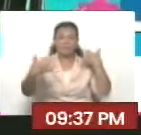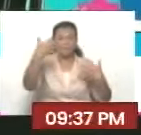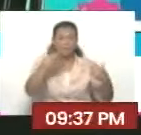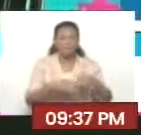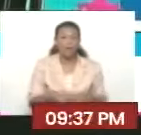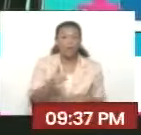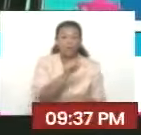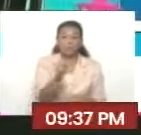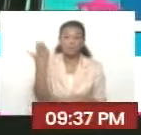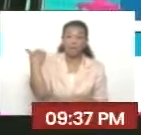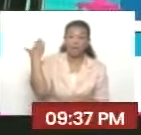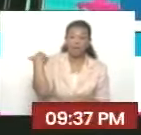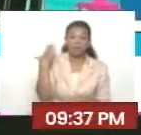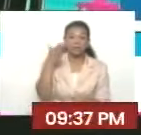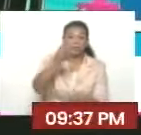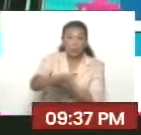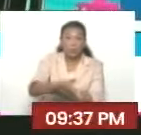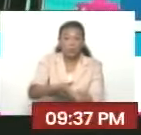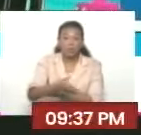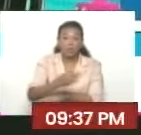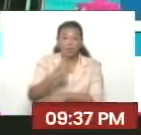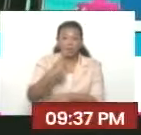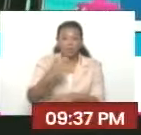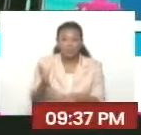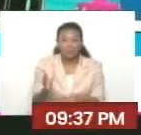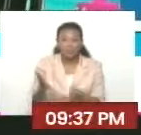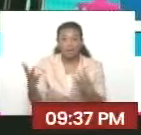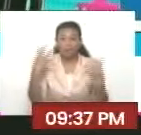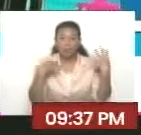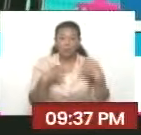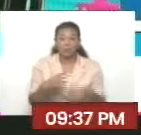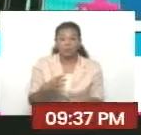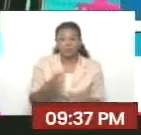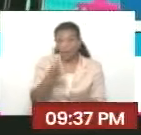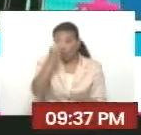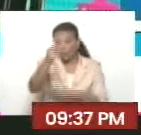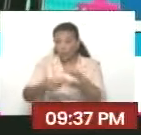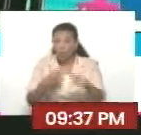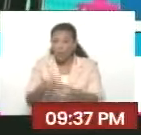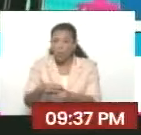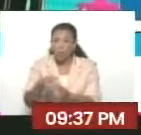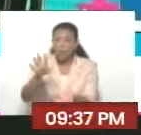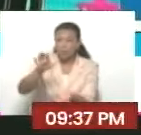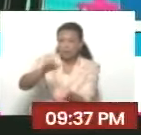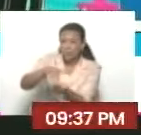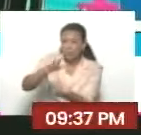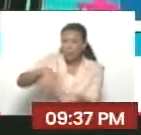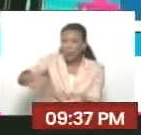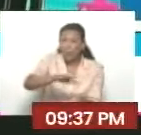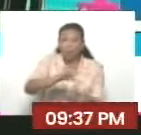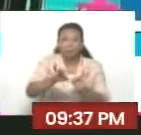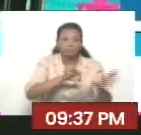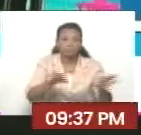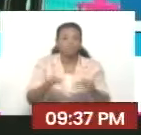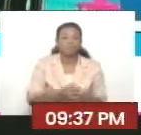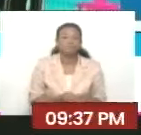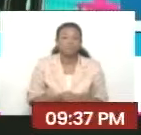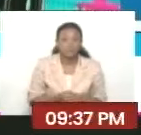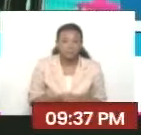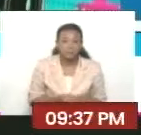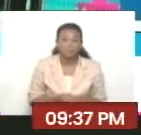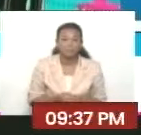Hace una semana, saliendo del programa, la gente de Puerto La Cruz y de los barrios circundantes salieron a las calles.